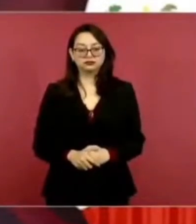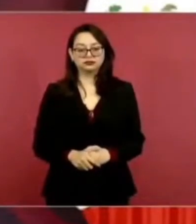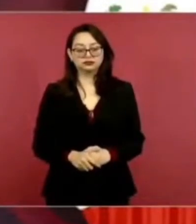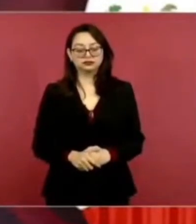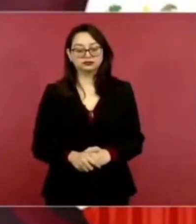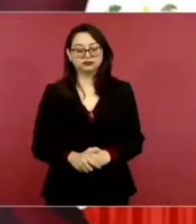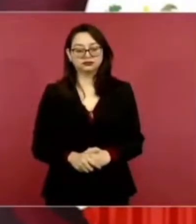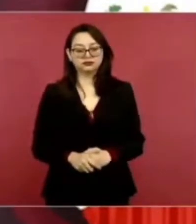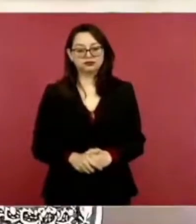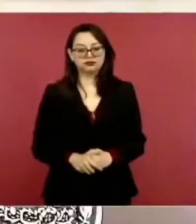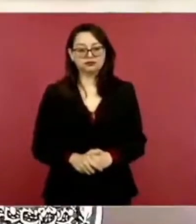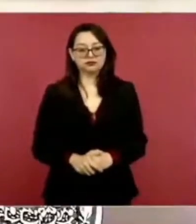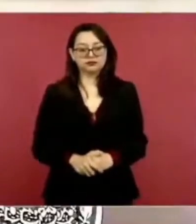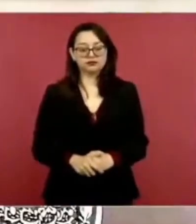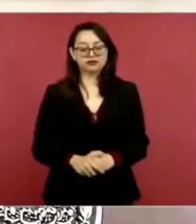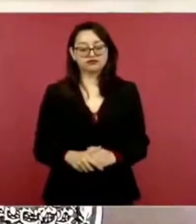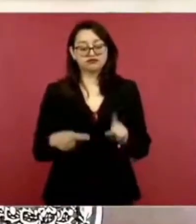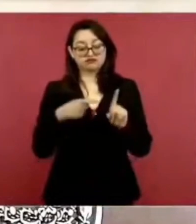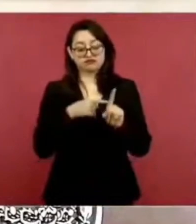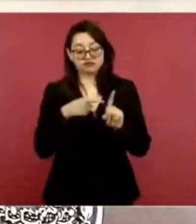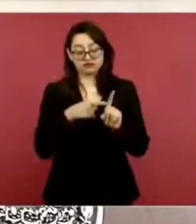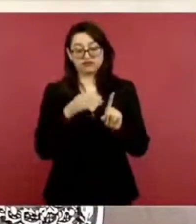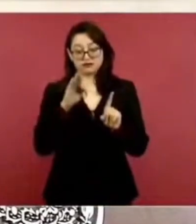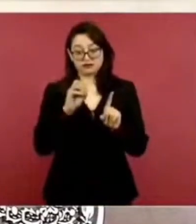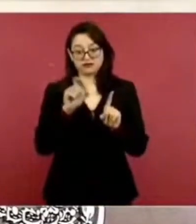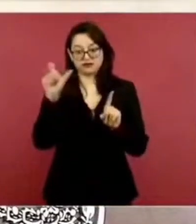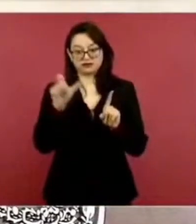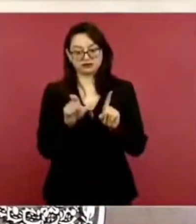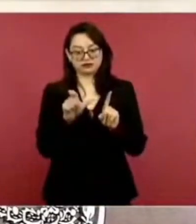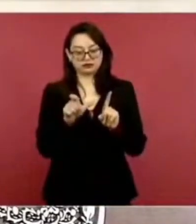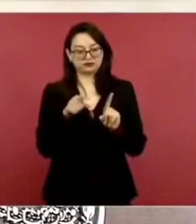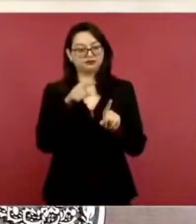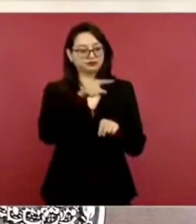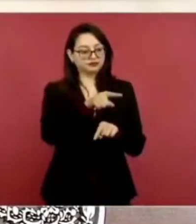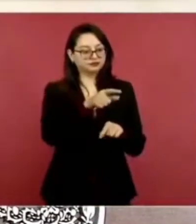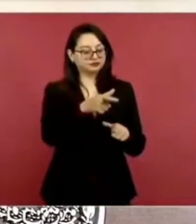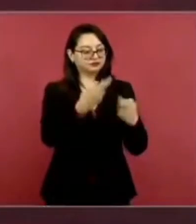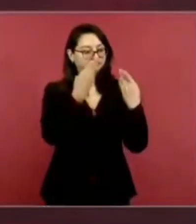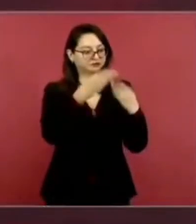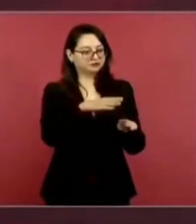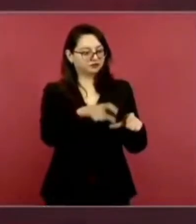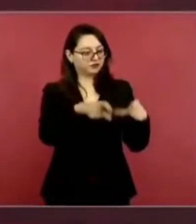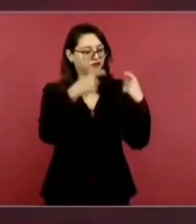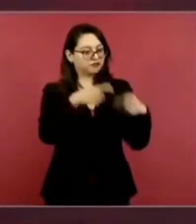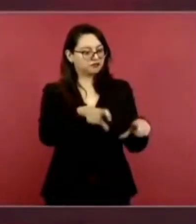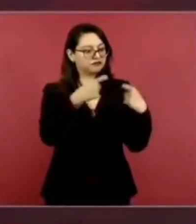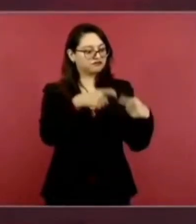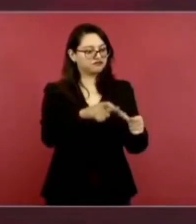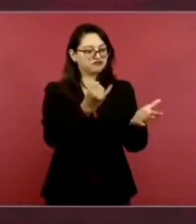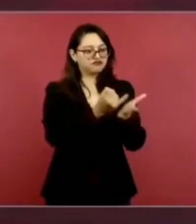Hagan la revisión. Entonces, todo eso significó la política neoliberal.